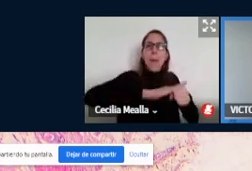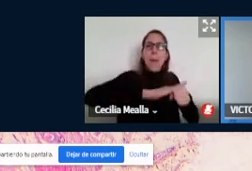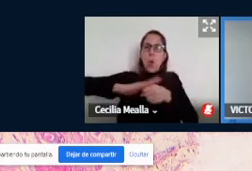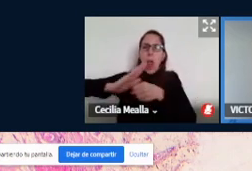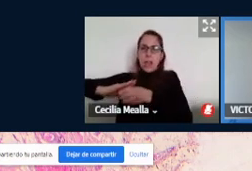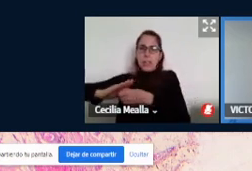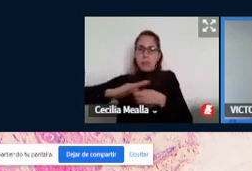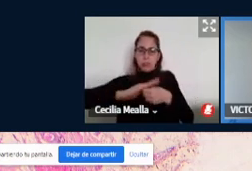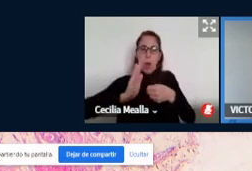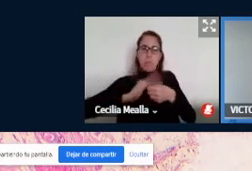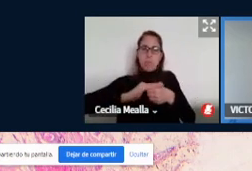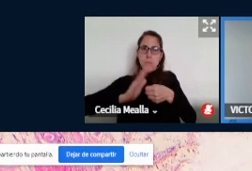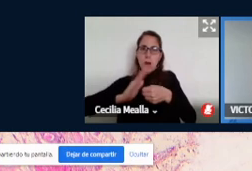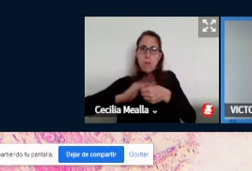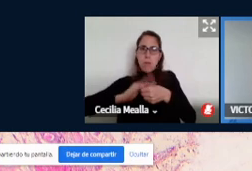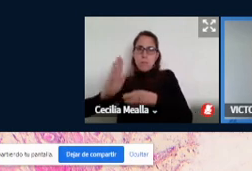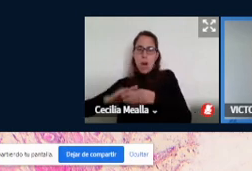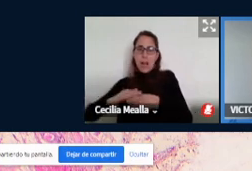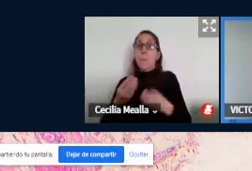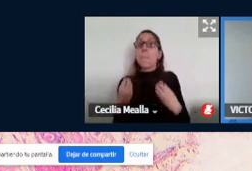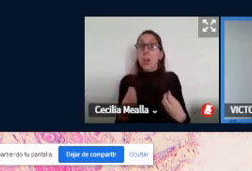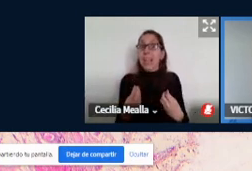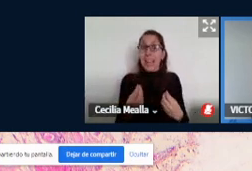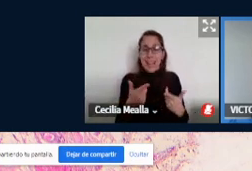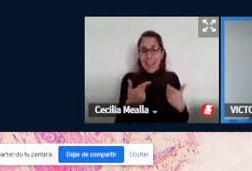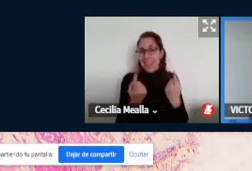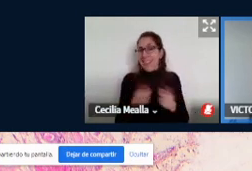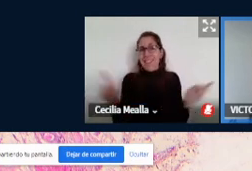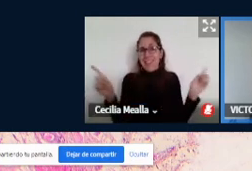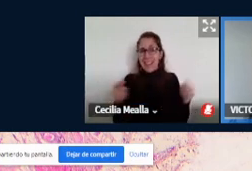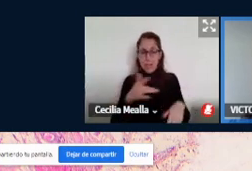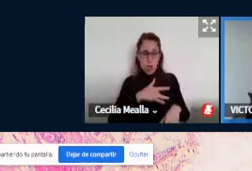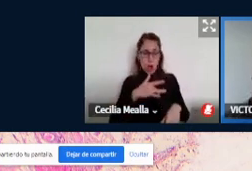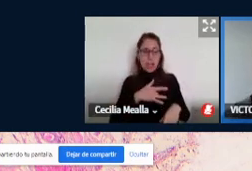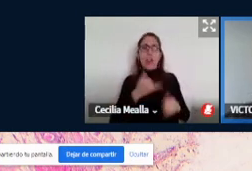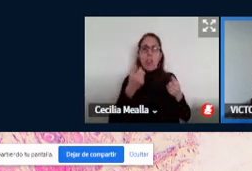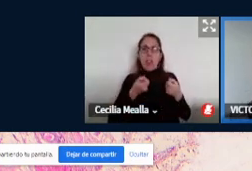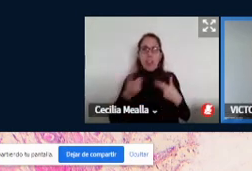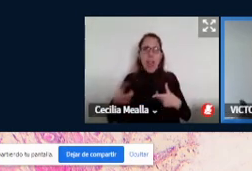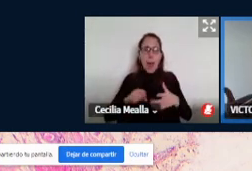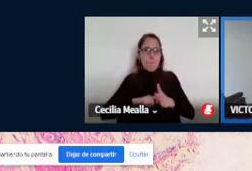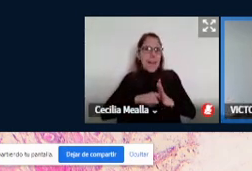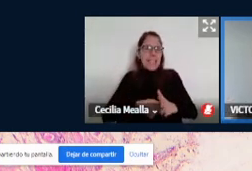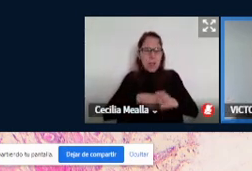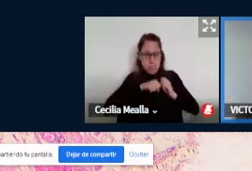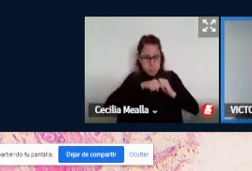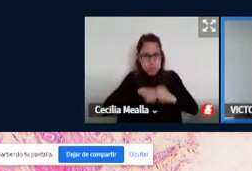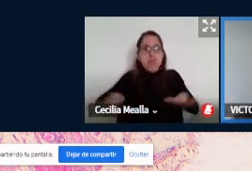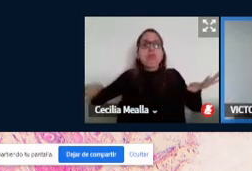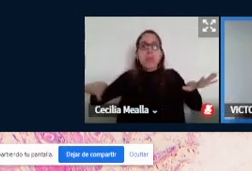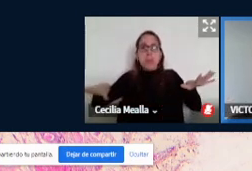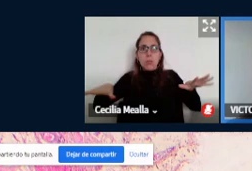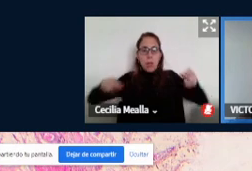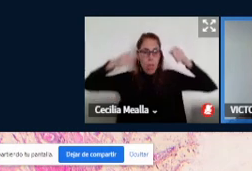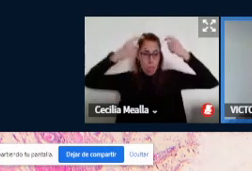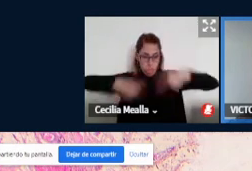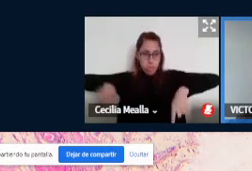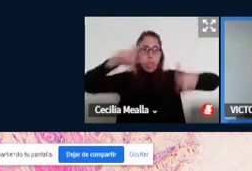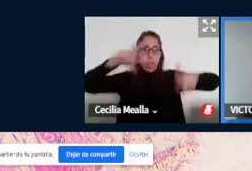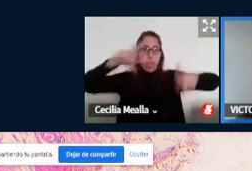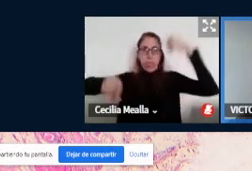una, digamos, que no tiene esta presión directa desde el corazón, sino que hace a la inversa, sino que